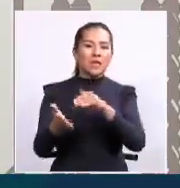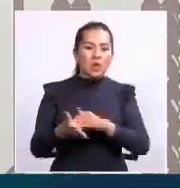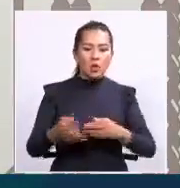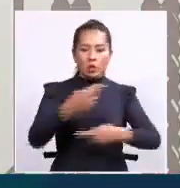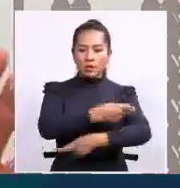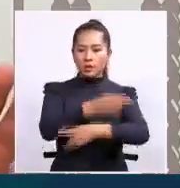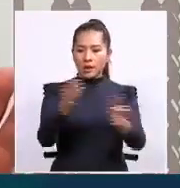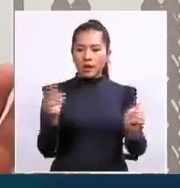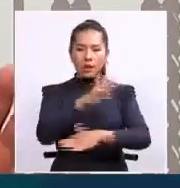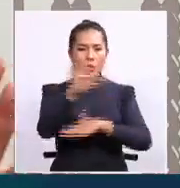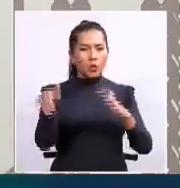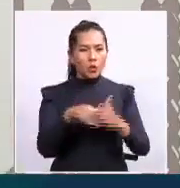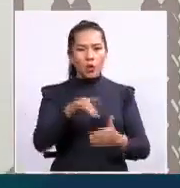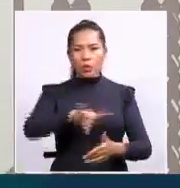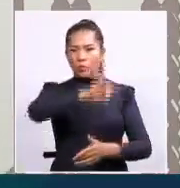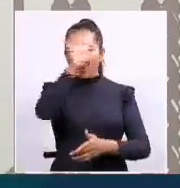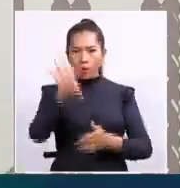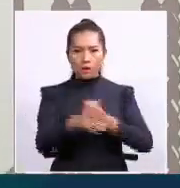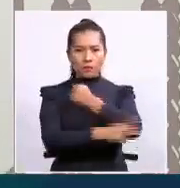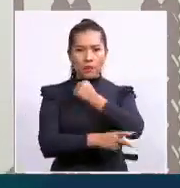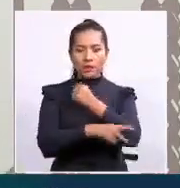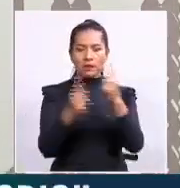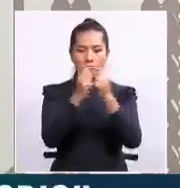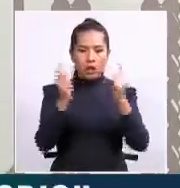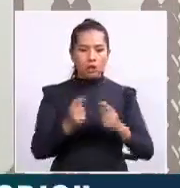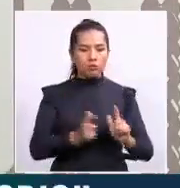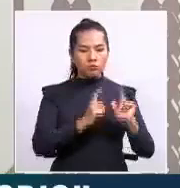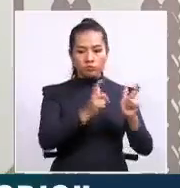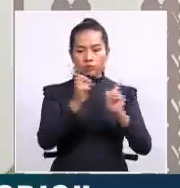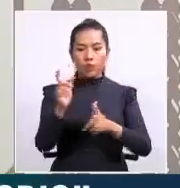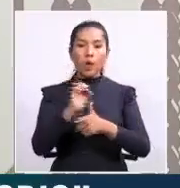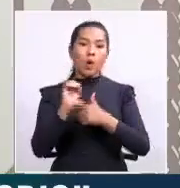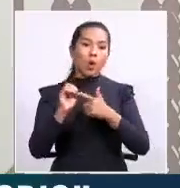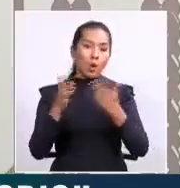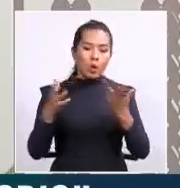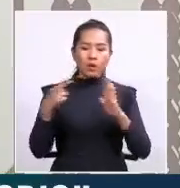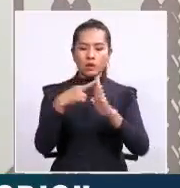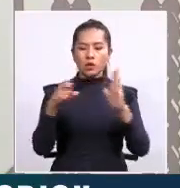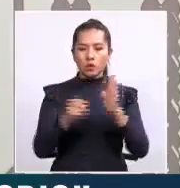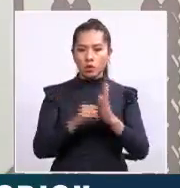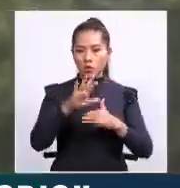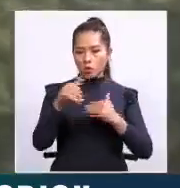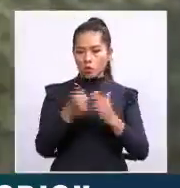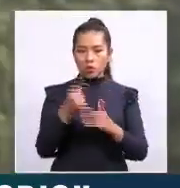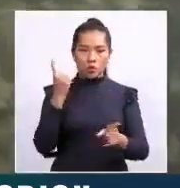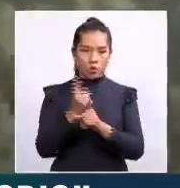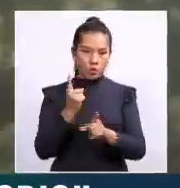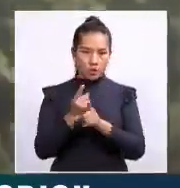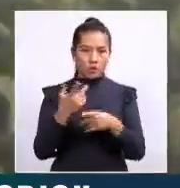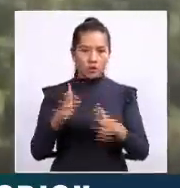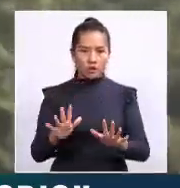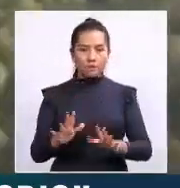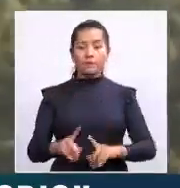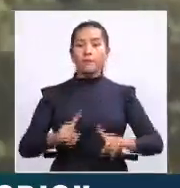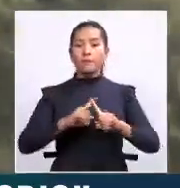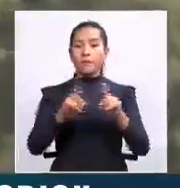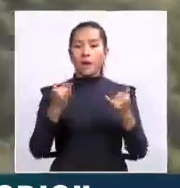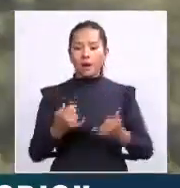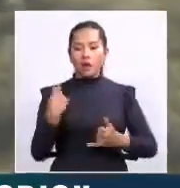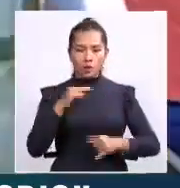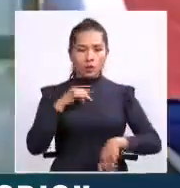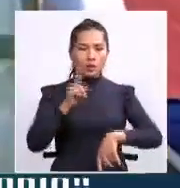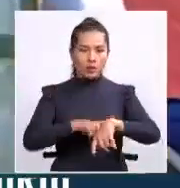país, titular y o resoluciones finales de saneamiento. Nos encontramos en esa